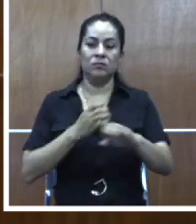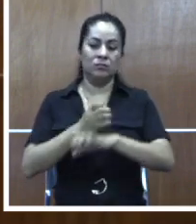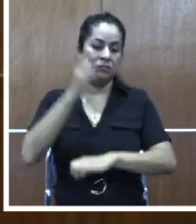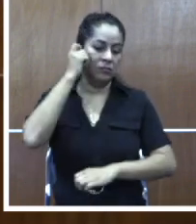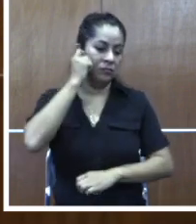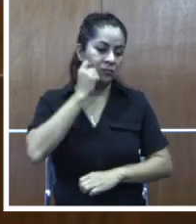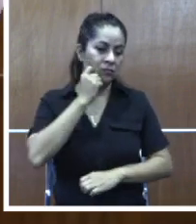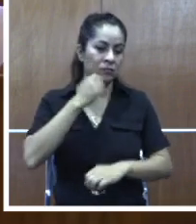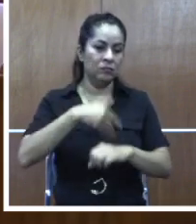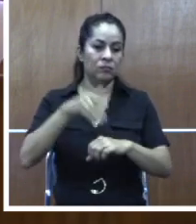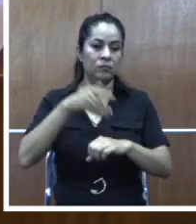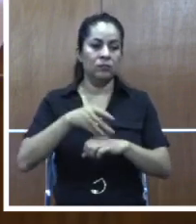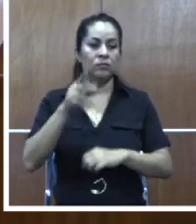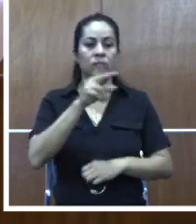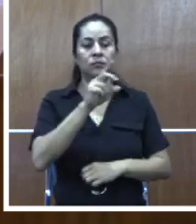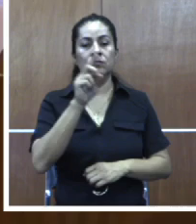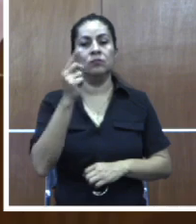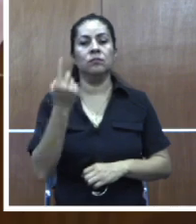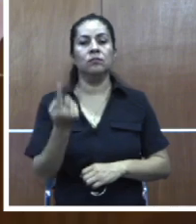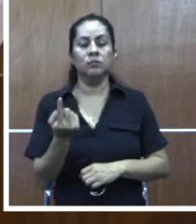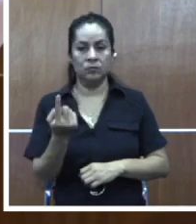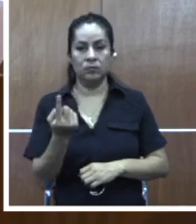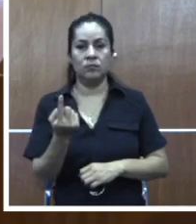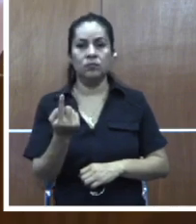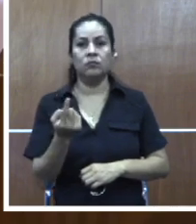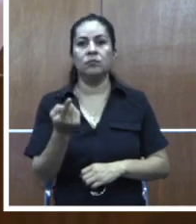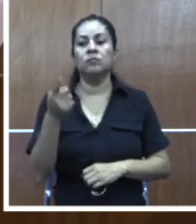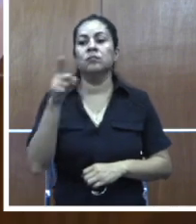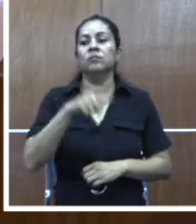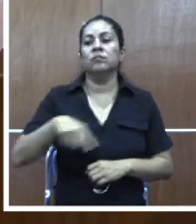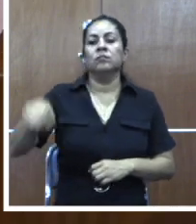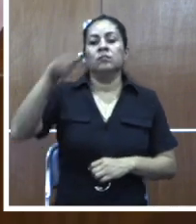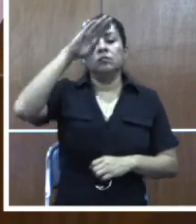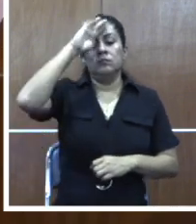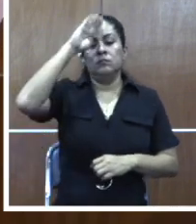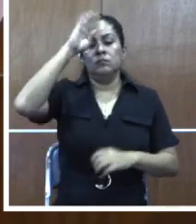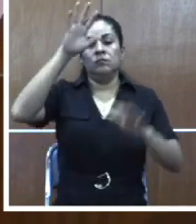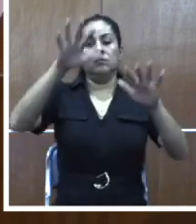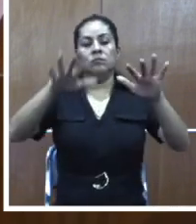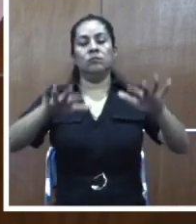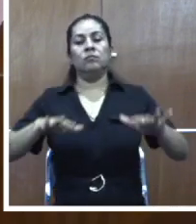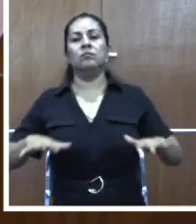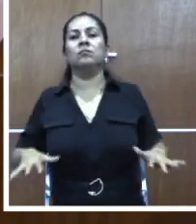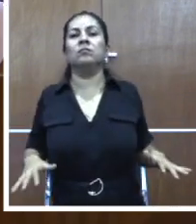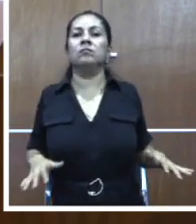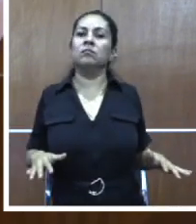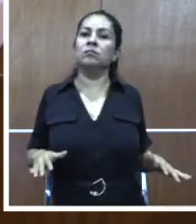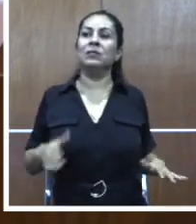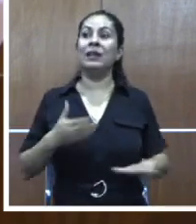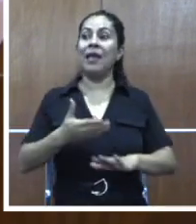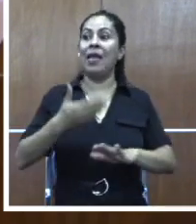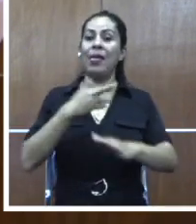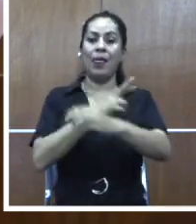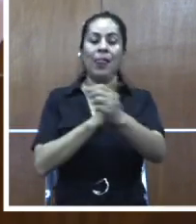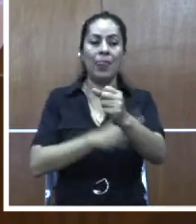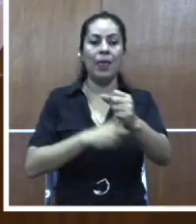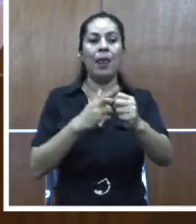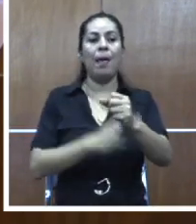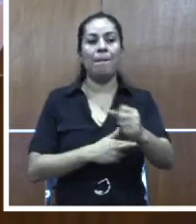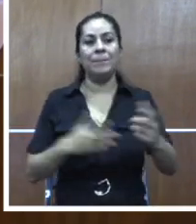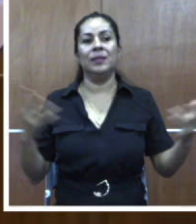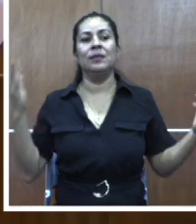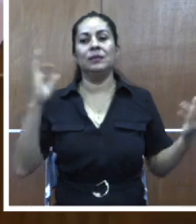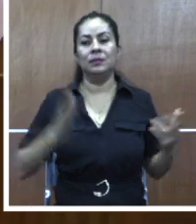de Guerrero, número 231, someto a consideración de esta soberanía para que, previo trámite legislativo,